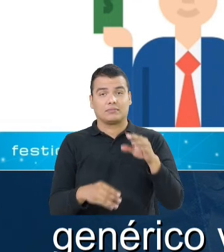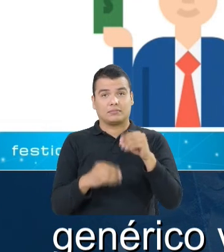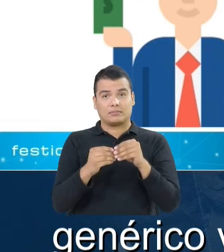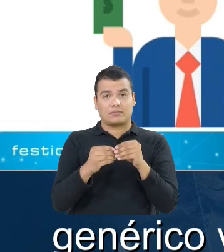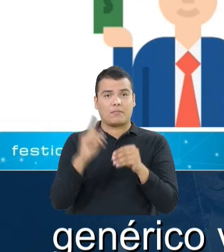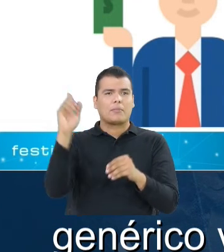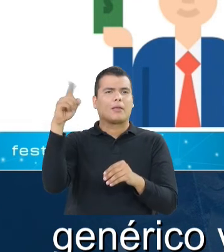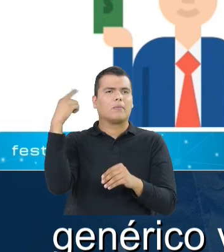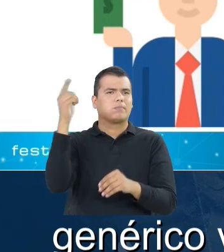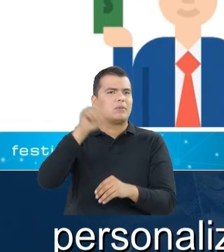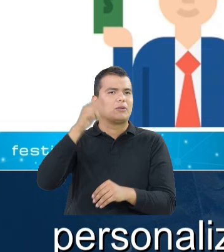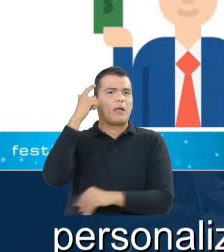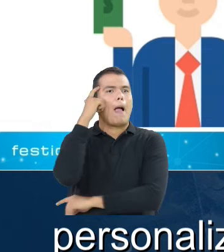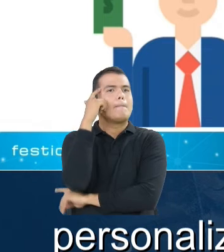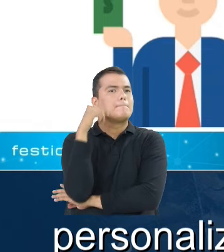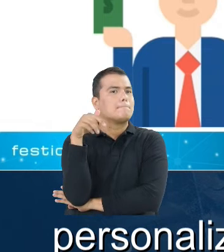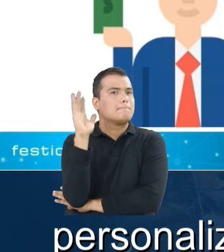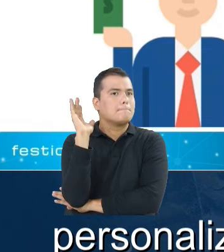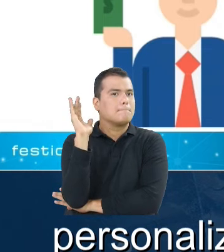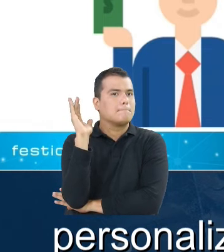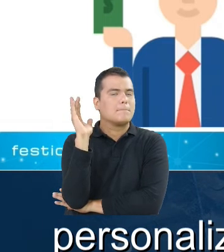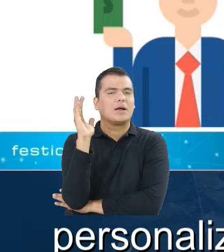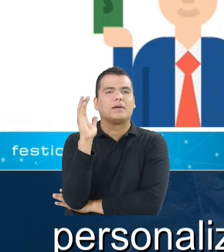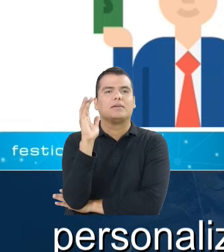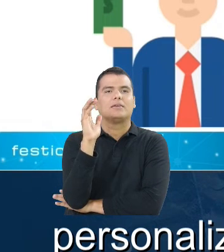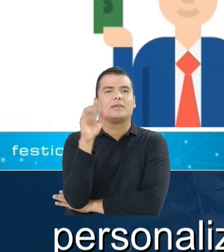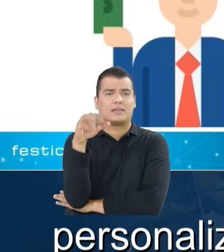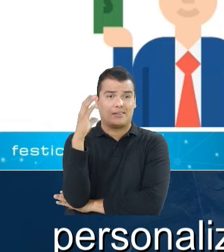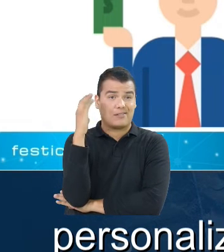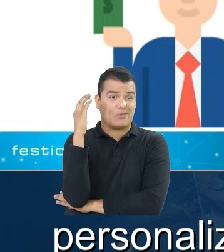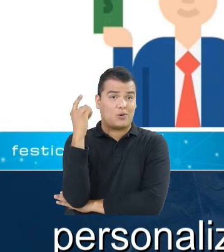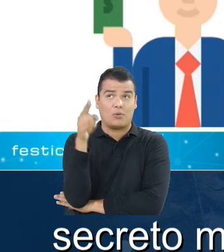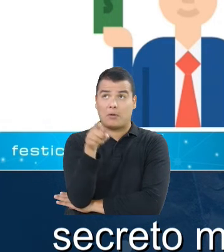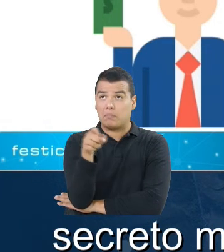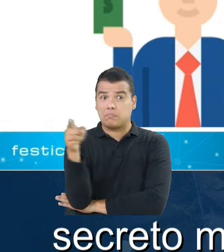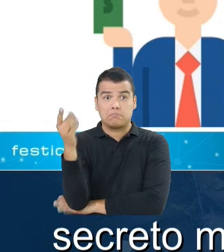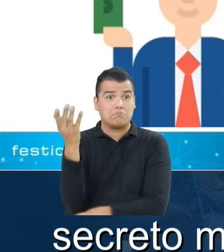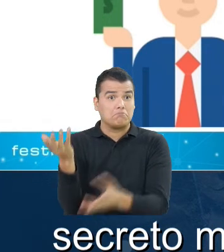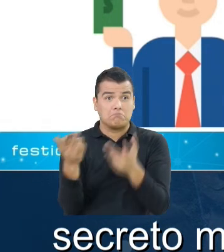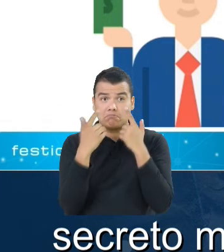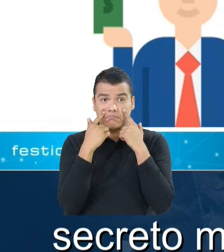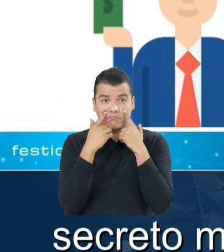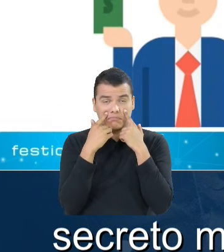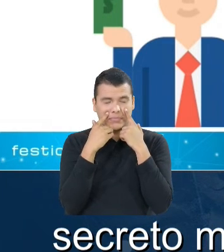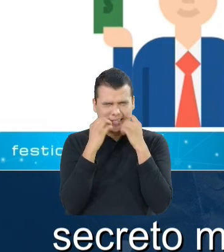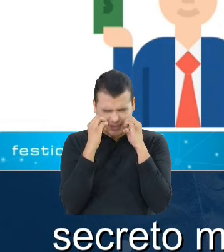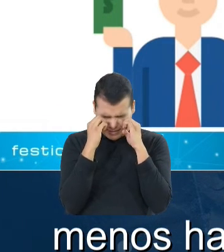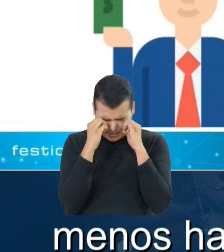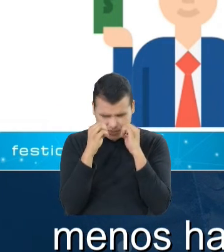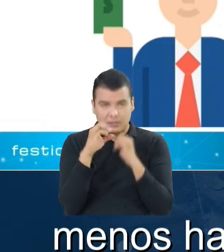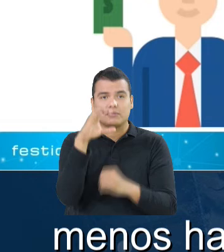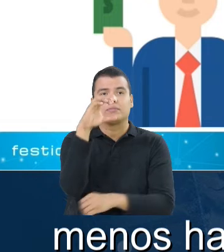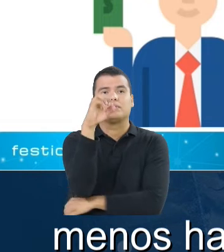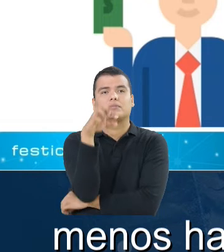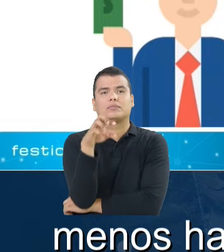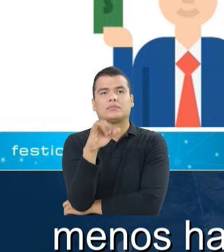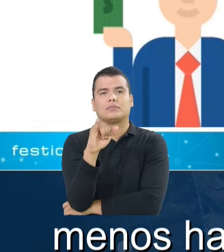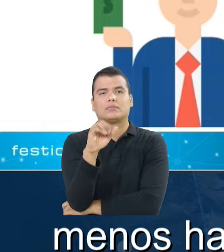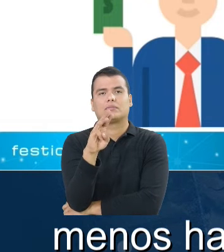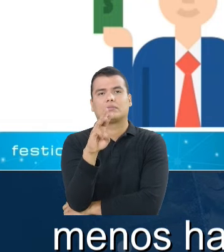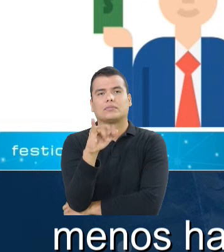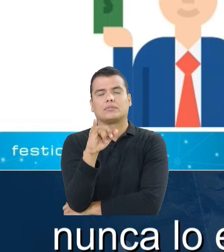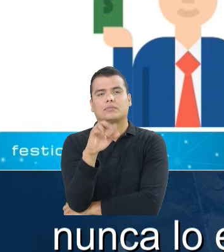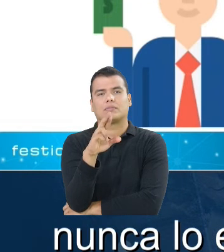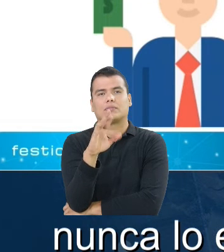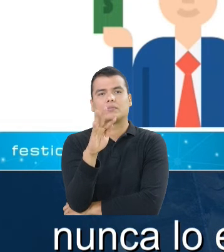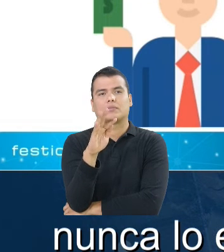menos conocido, o que el que menos hablan, por ejemplo, en Colombia, yo nunca lo escuché y todavía nunca lo escucho, es el copywriting.